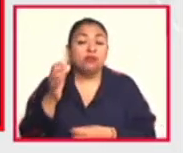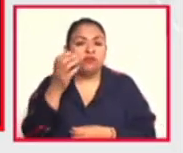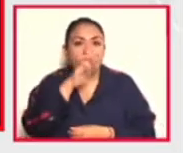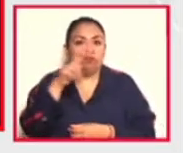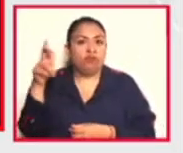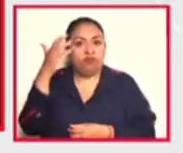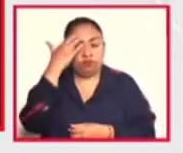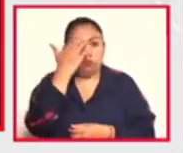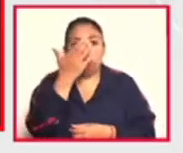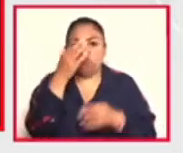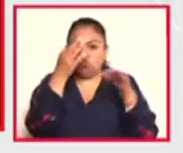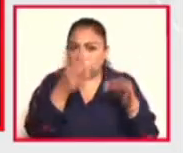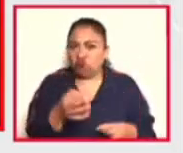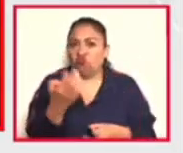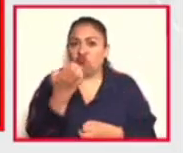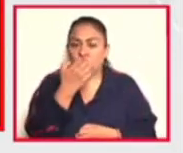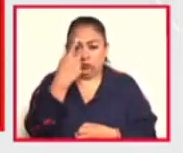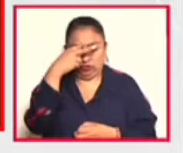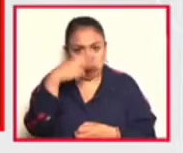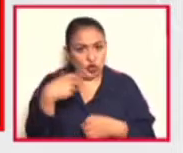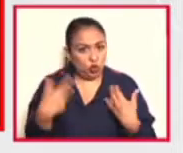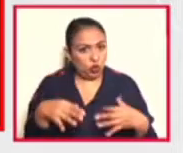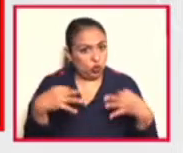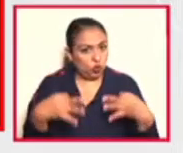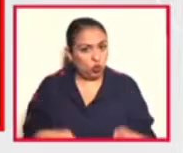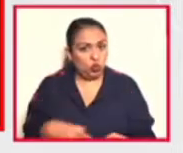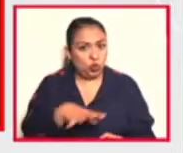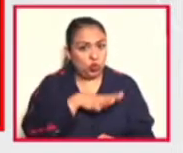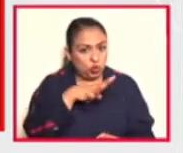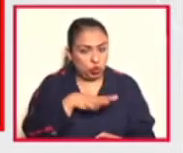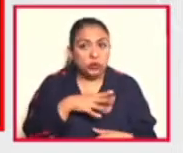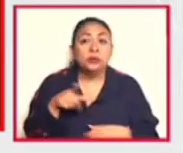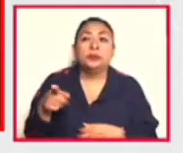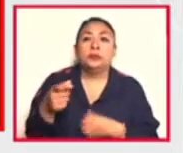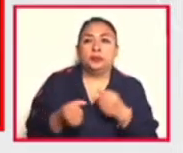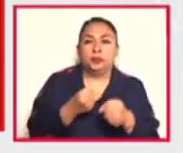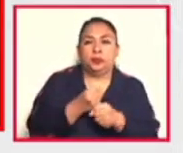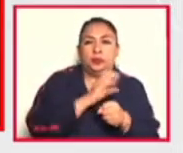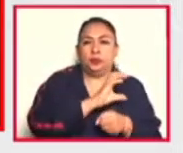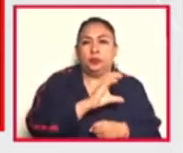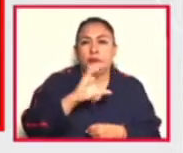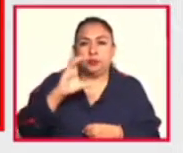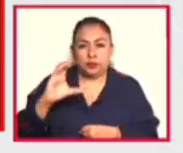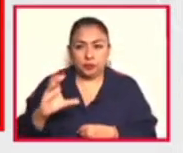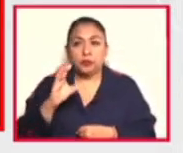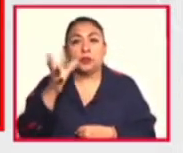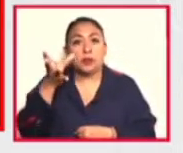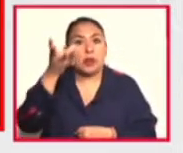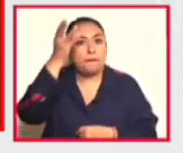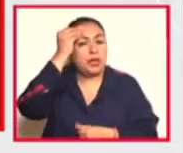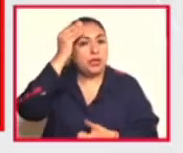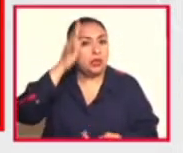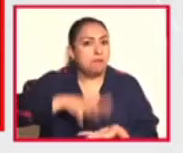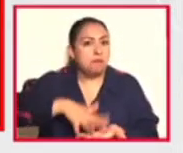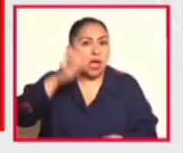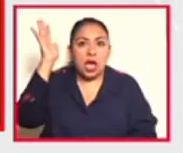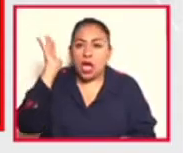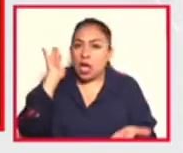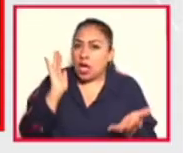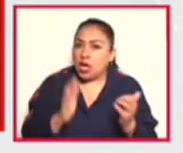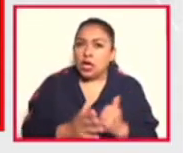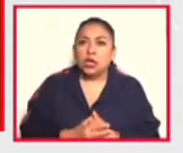mexicana. Creo que en este año en el CCC aprendí más que puedes aprender en tal